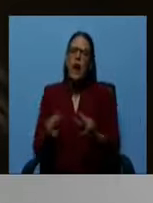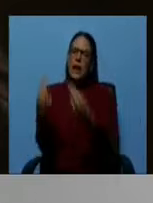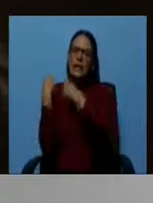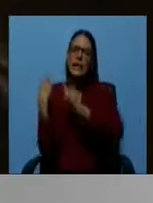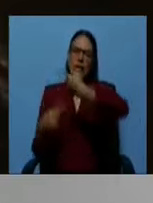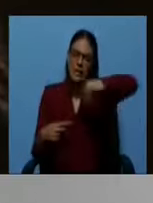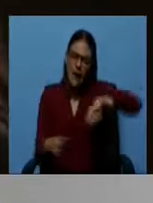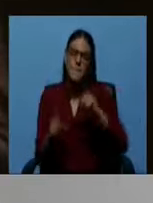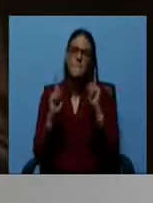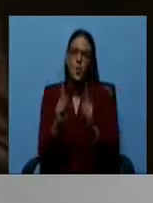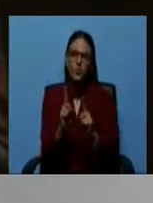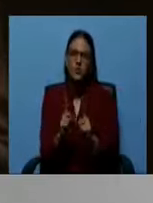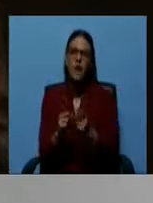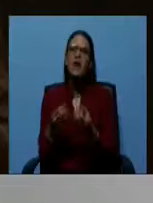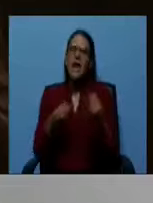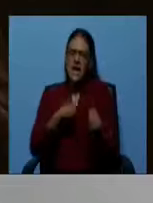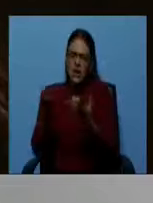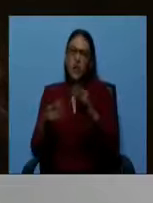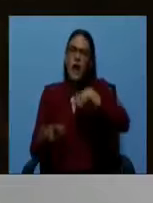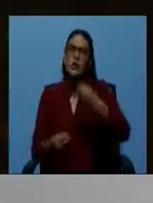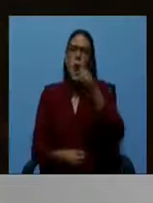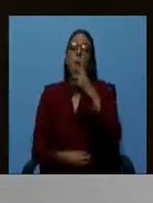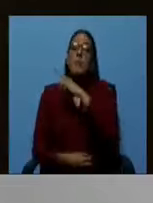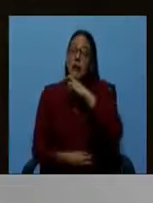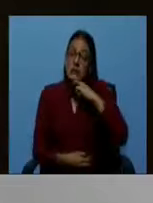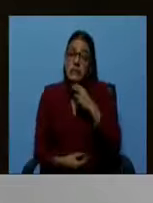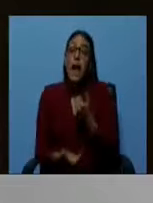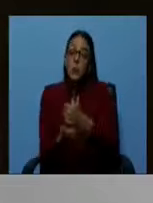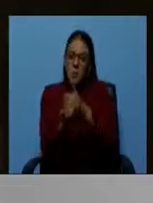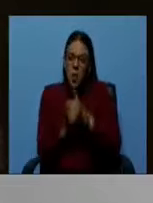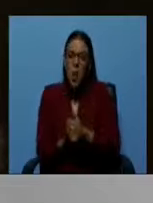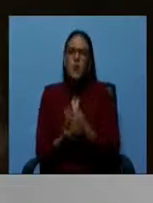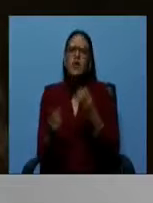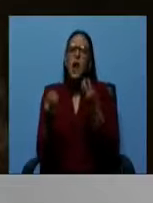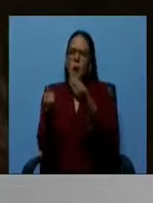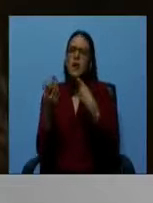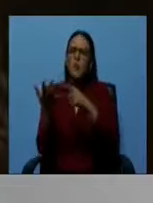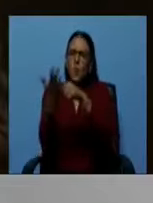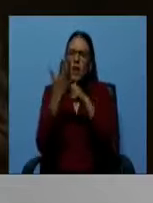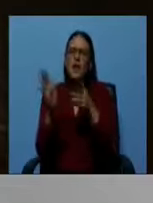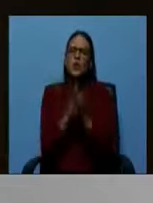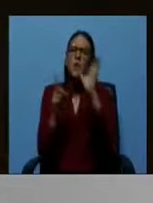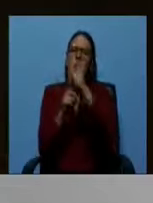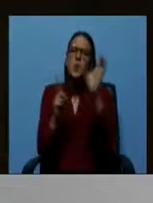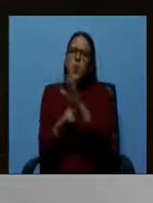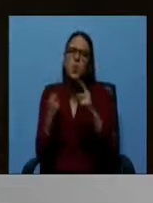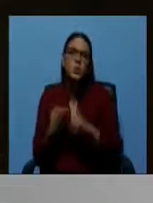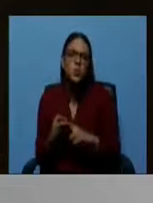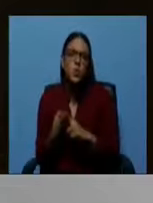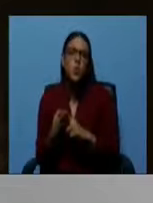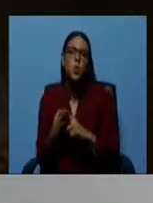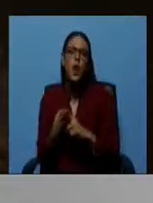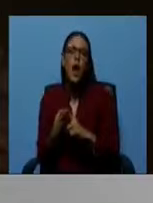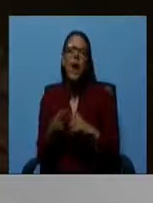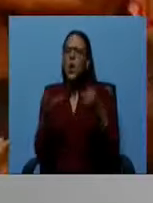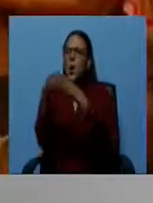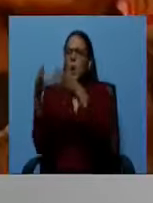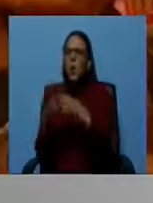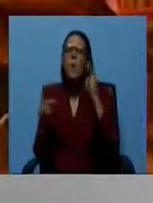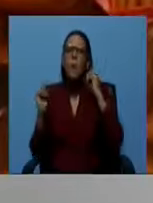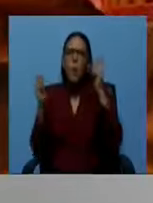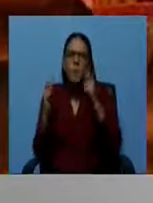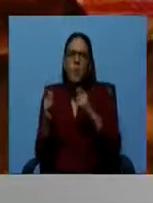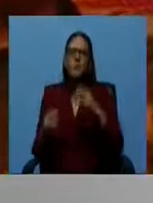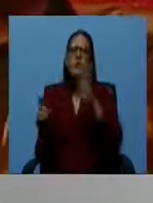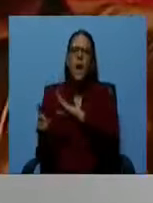Y nos reciben con gastronomía, no han recibido con su cultura, no han recibido con agrupaciones